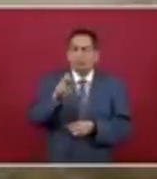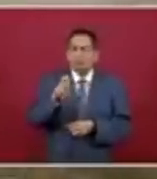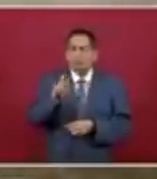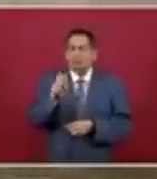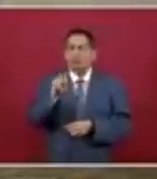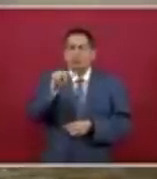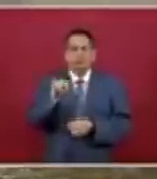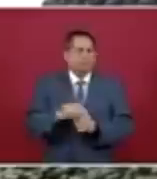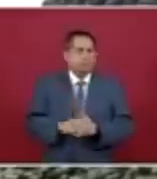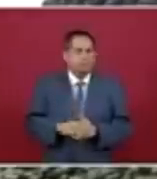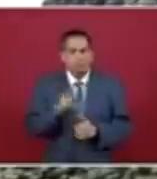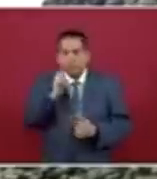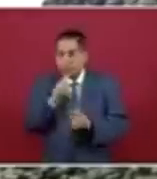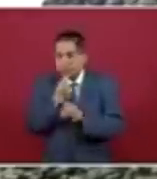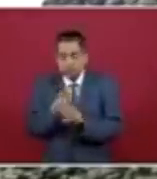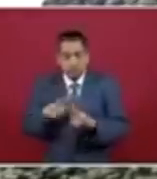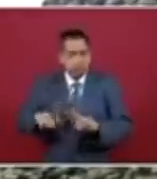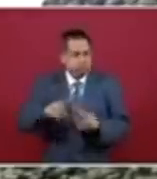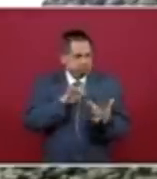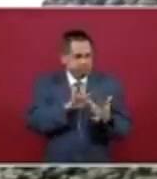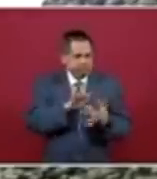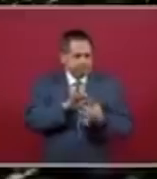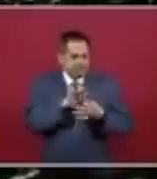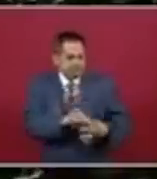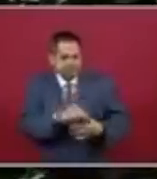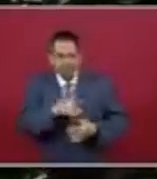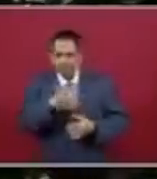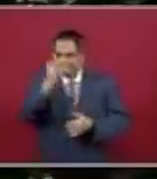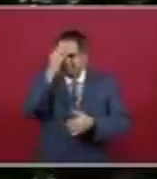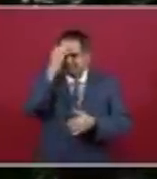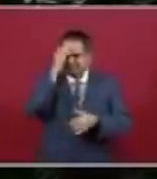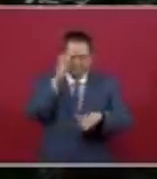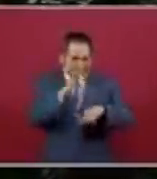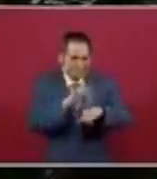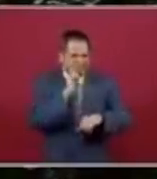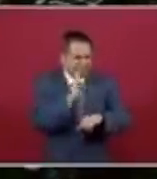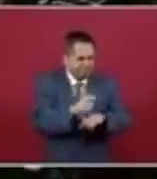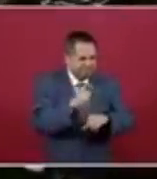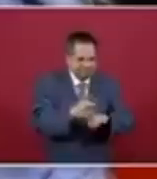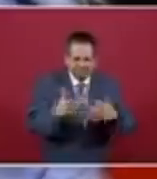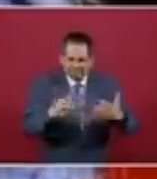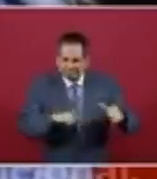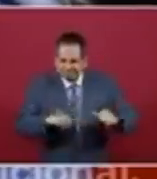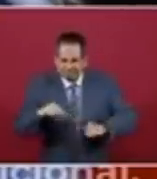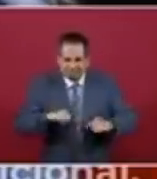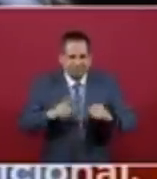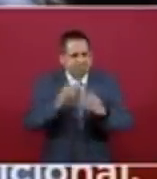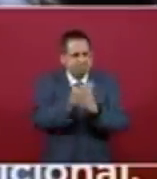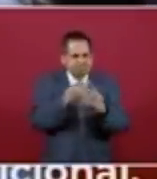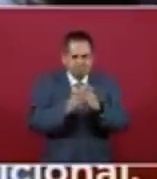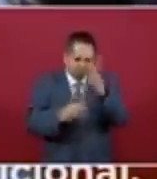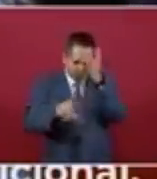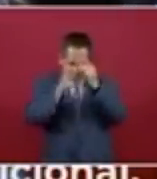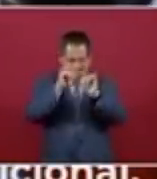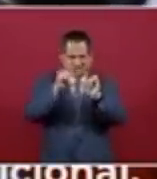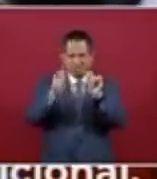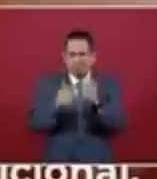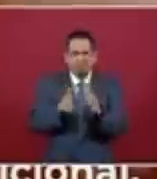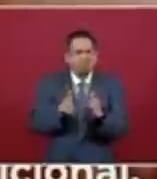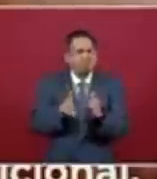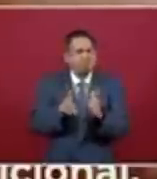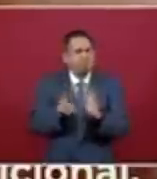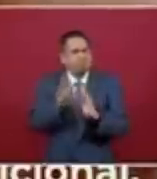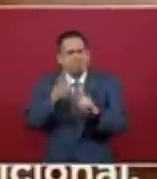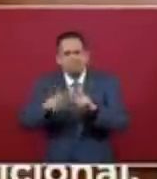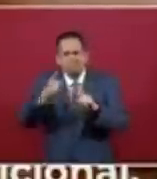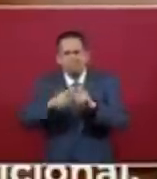México interactuarán de cerca con la naturaleza y desarrollarán actividades como talleres de artesanías, cultura y